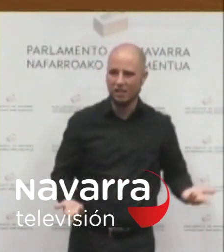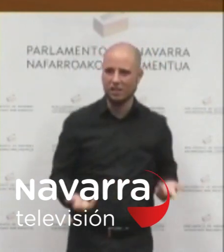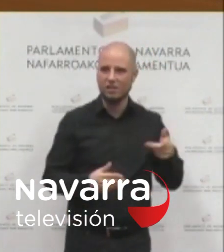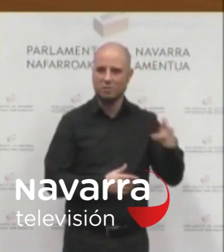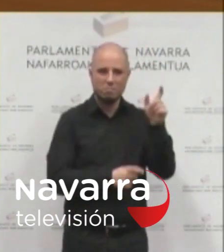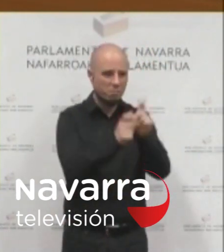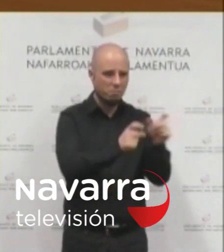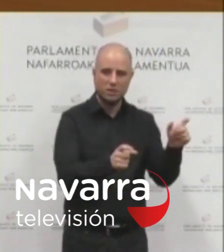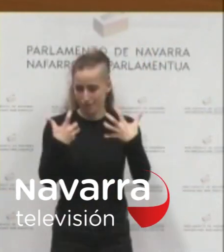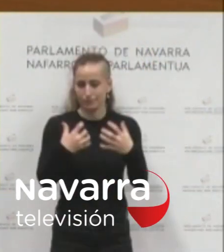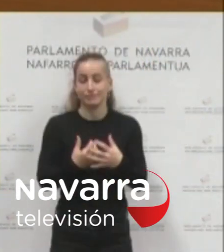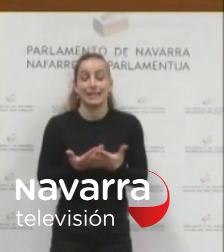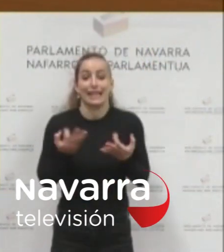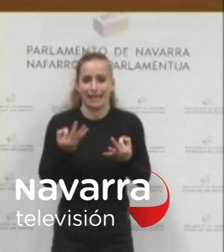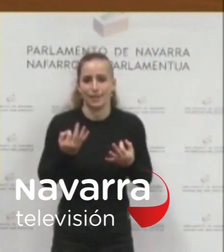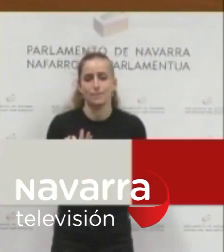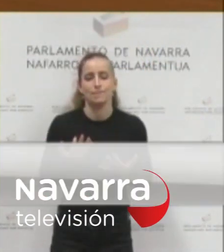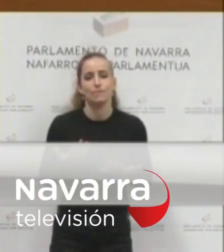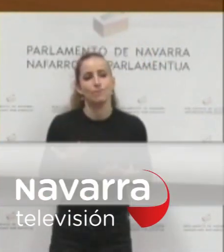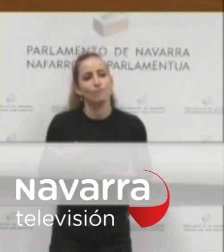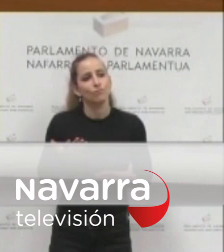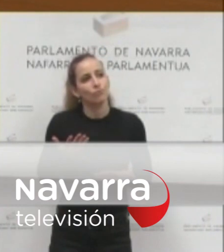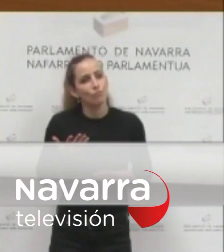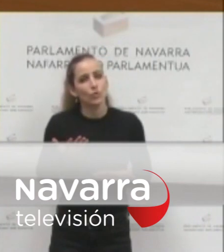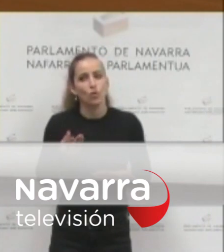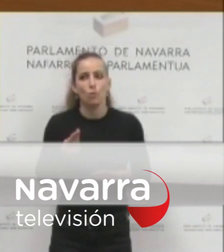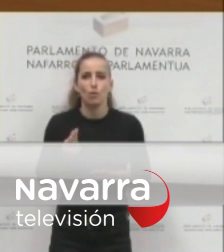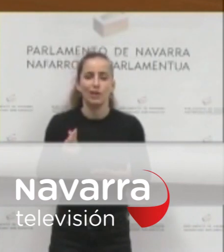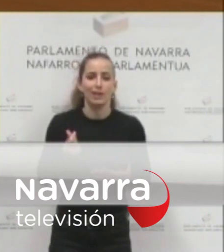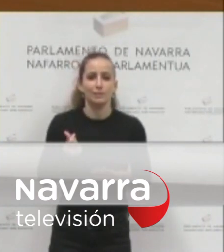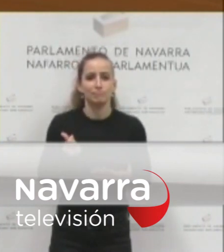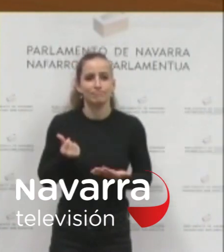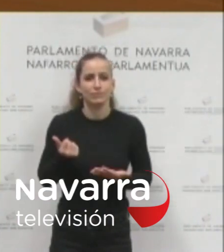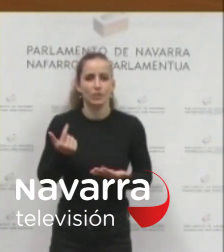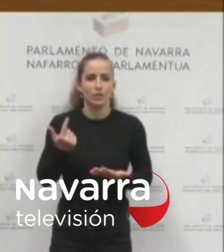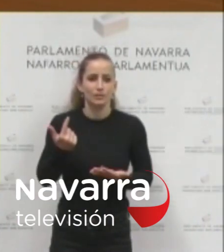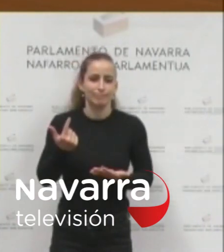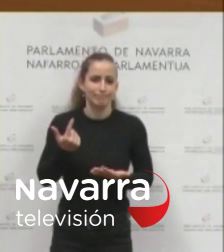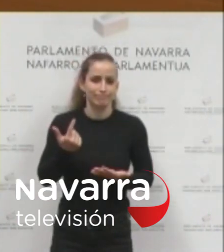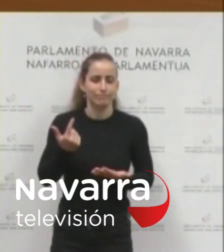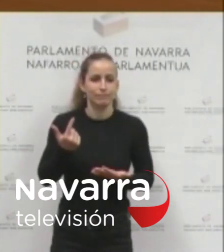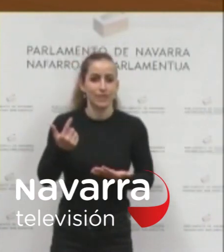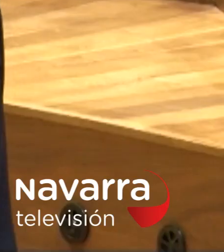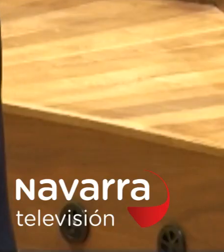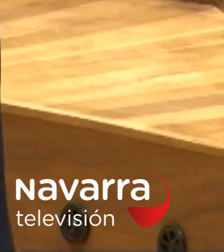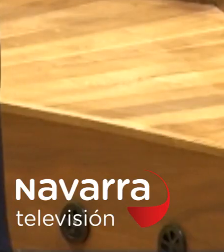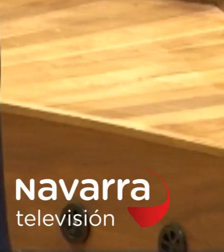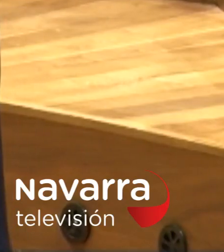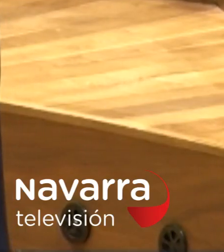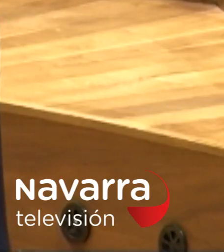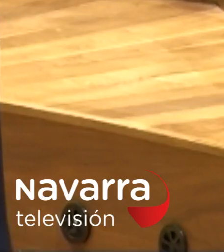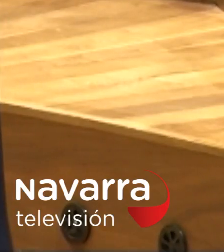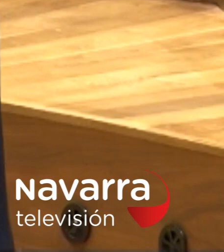las personas y de la sociedad. No haberse dejado arrastrar por los cantos de sirena que planteaba Navarra Suma. El